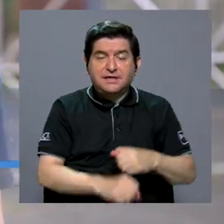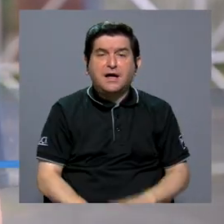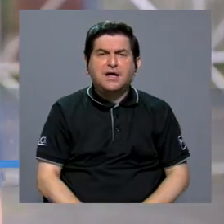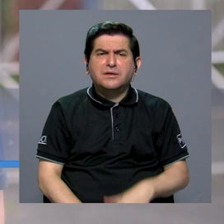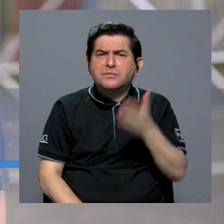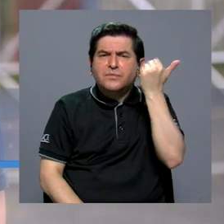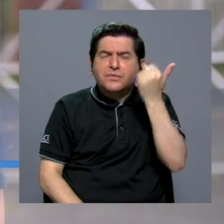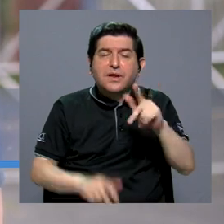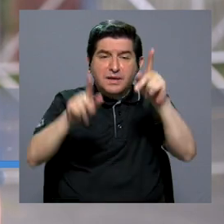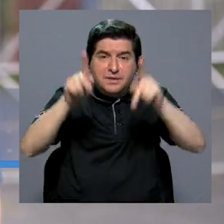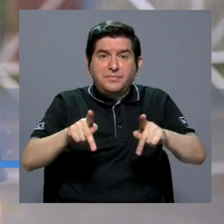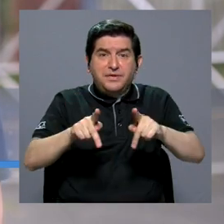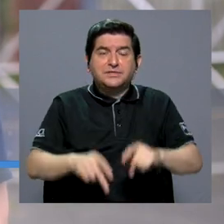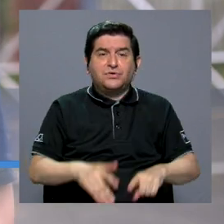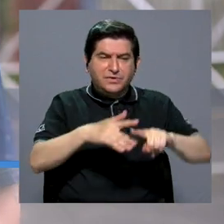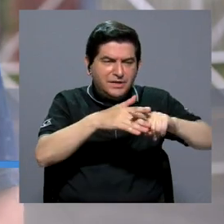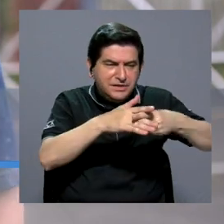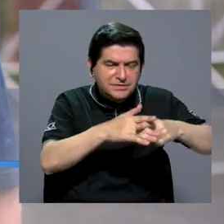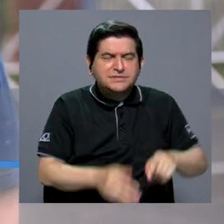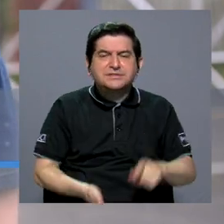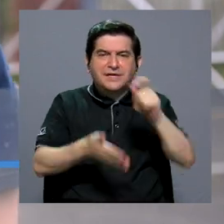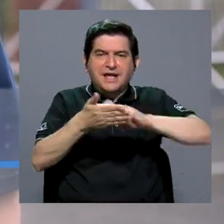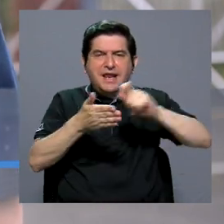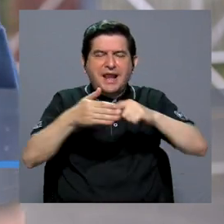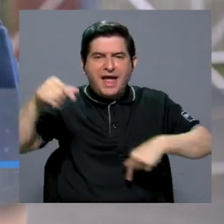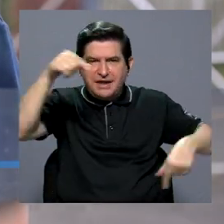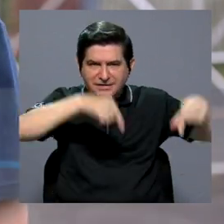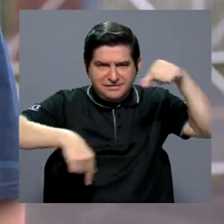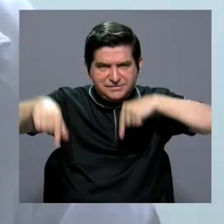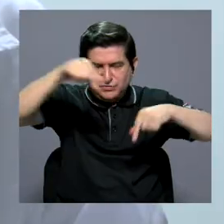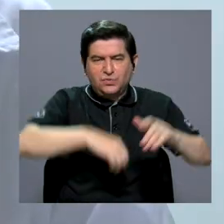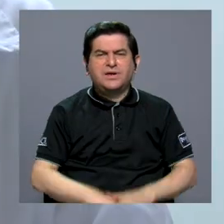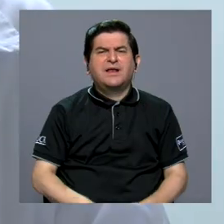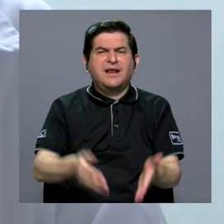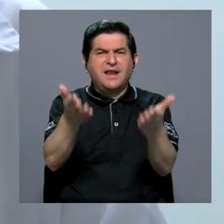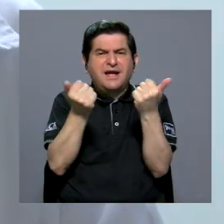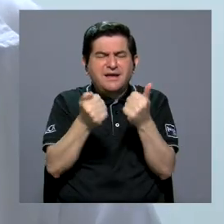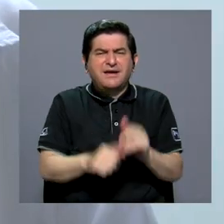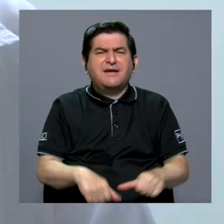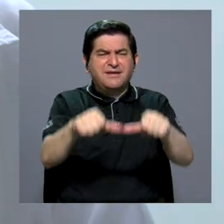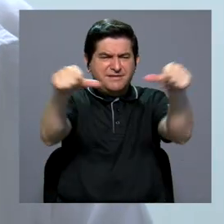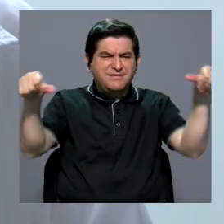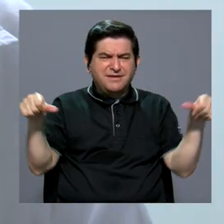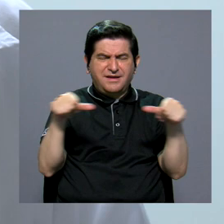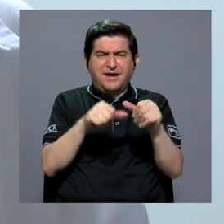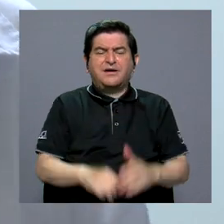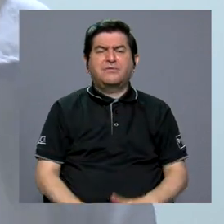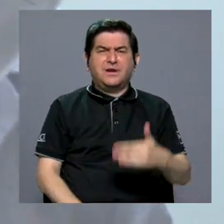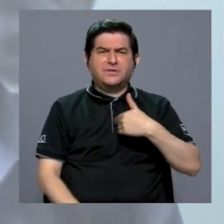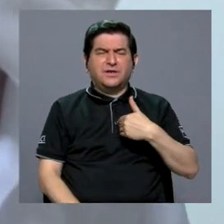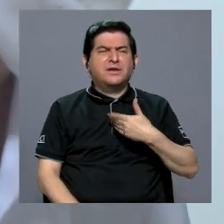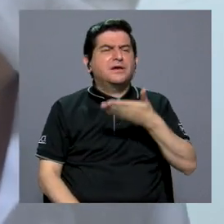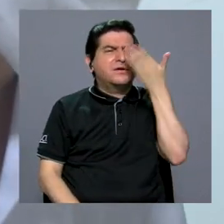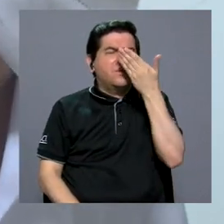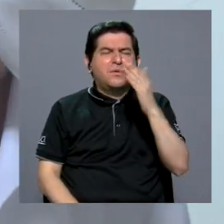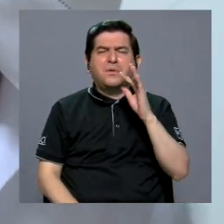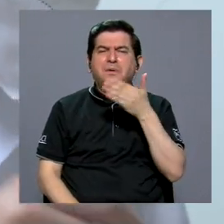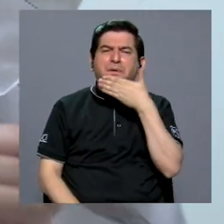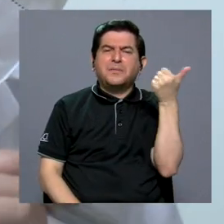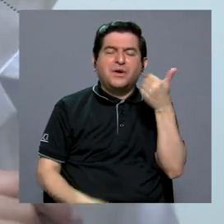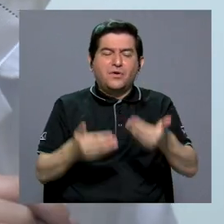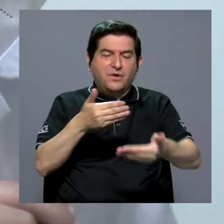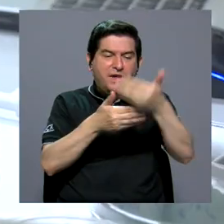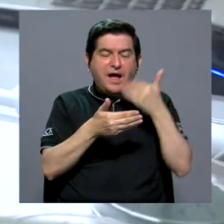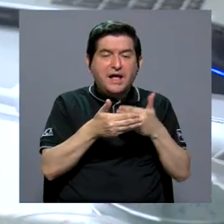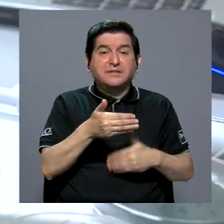hacerlo surgió precisamente del personal de mantenimiento de la Escuela de Química, que quería que las aulas, por ejemplo, olieran rico después